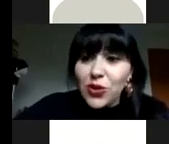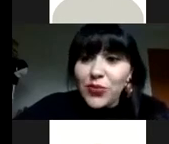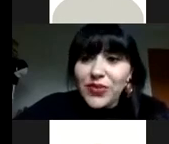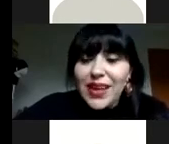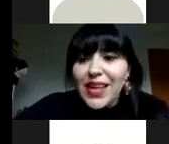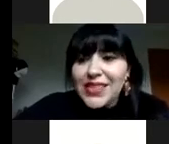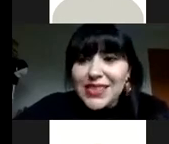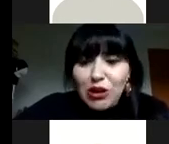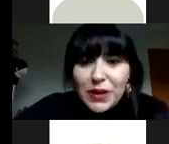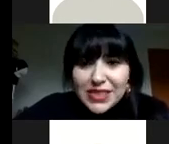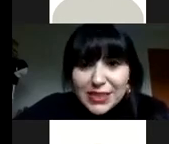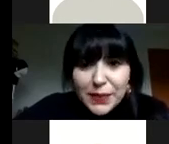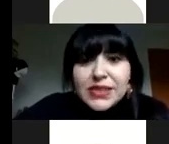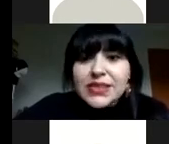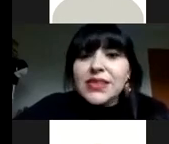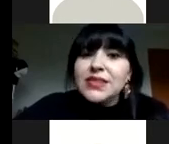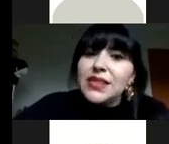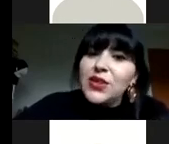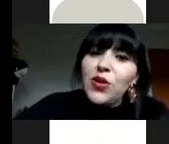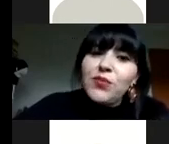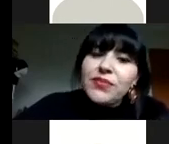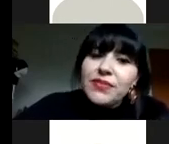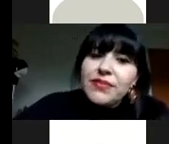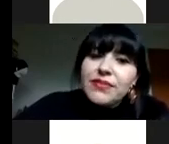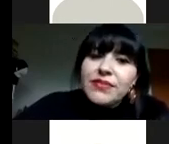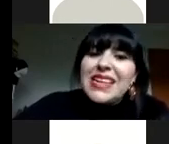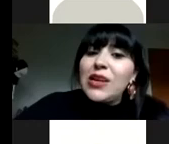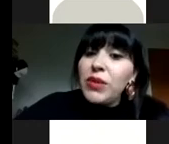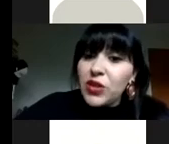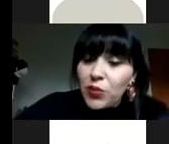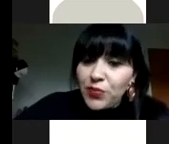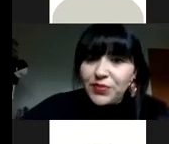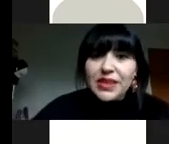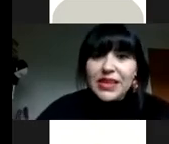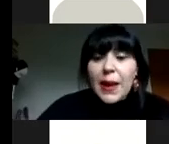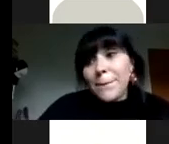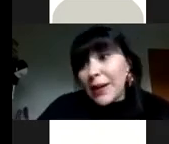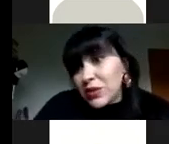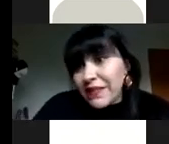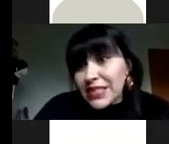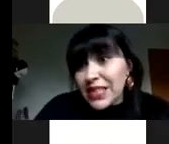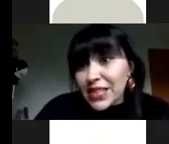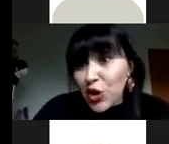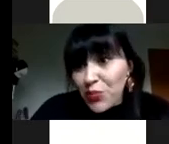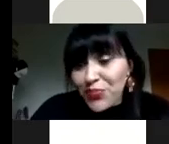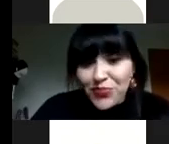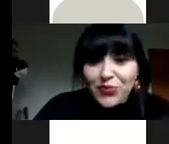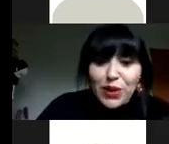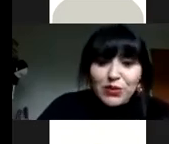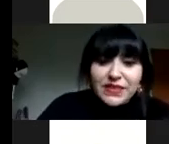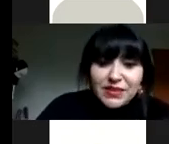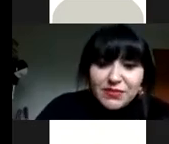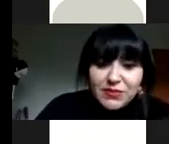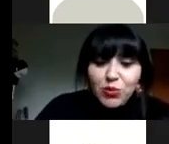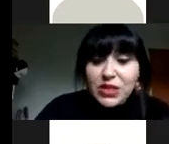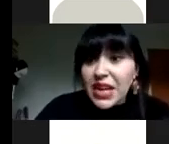84% de los participantes dijo que era un mito. Vamos a ver si tienen razón. Vamos a